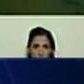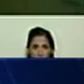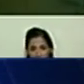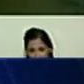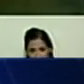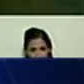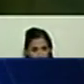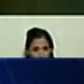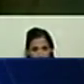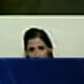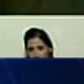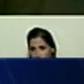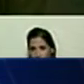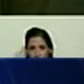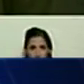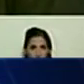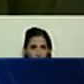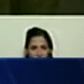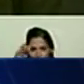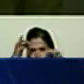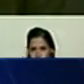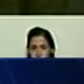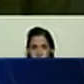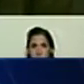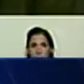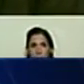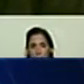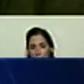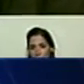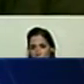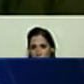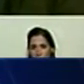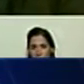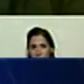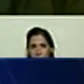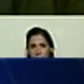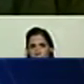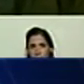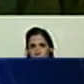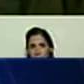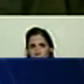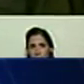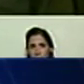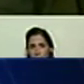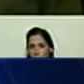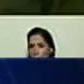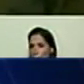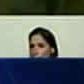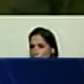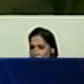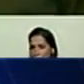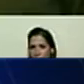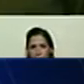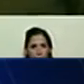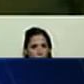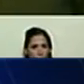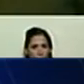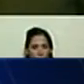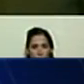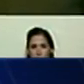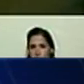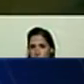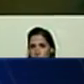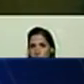Nacional Bolivariana ratifica, primero, su más efusiva felicitación a la Armada